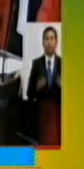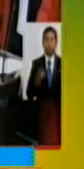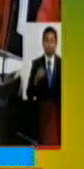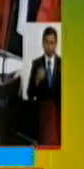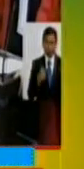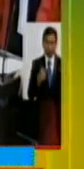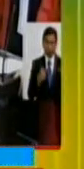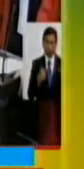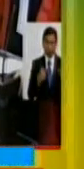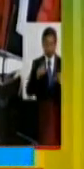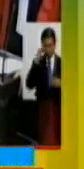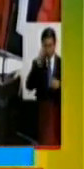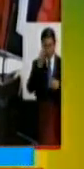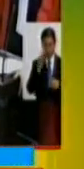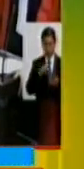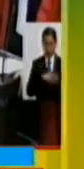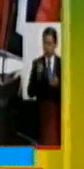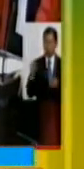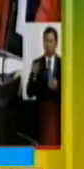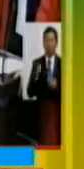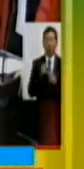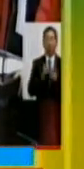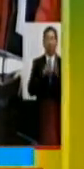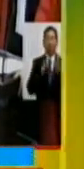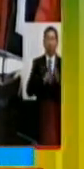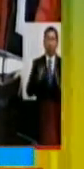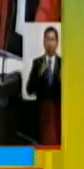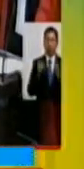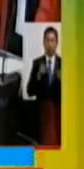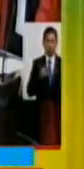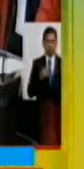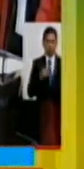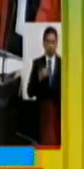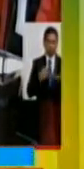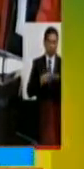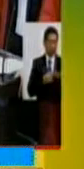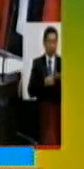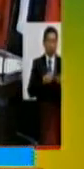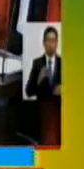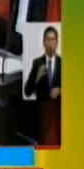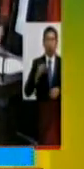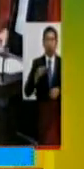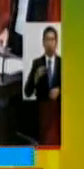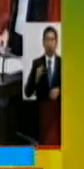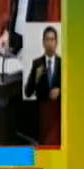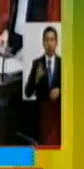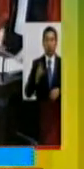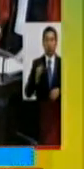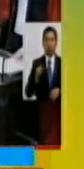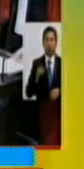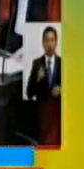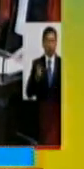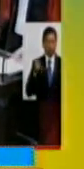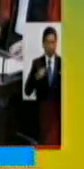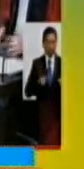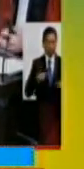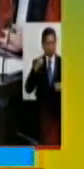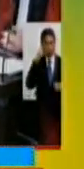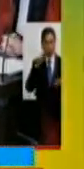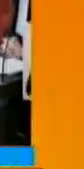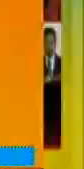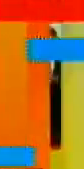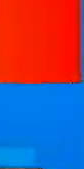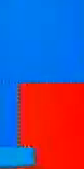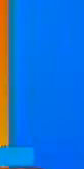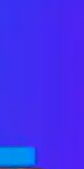Ha terminado la fase de los alegatos para Bolivia en esta segunda ronda. Se han respondido algunas de las puntualizaciones que había